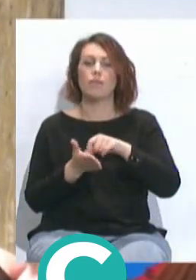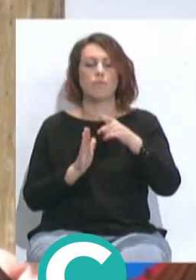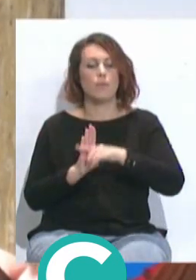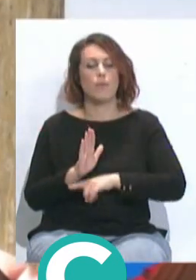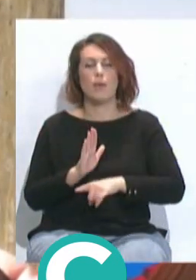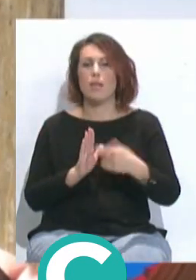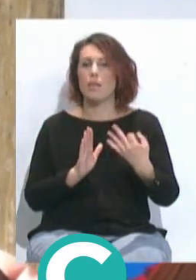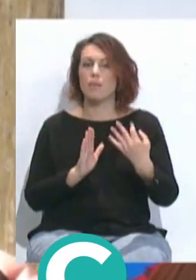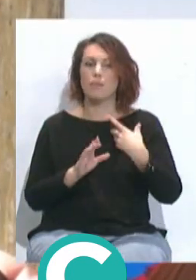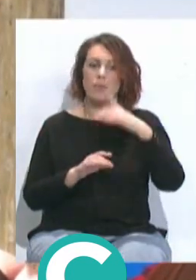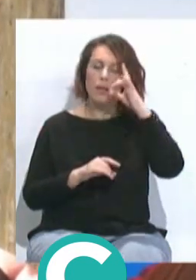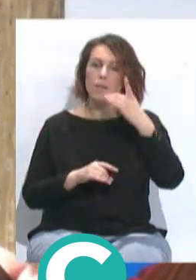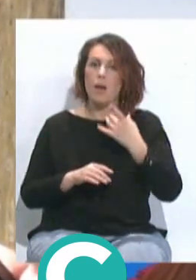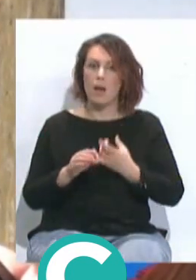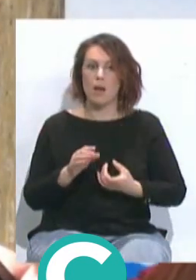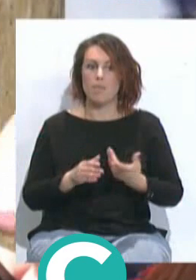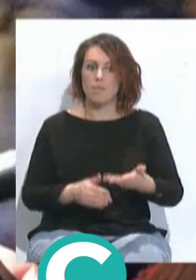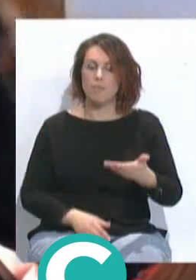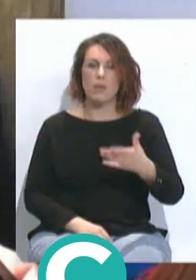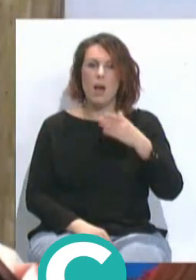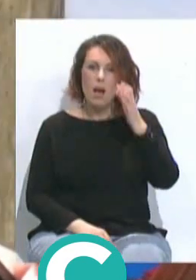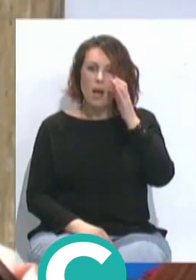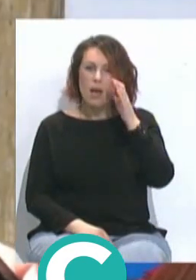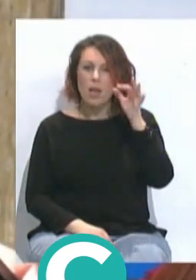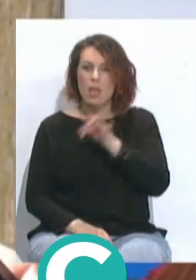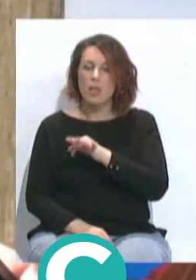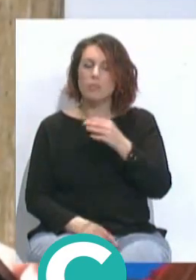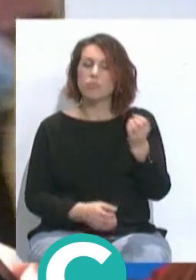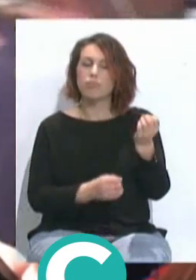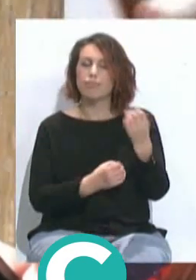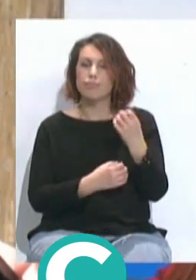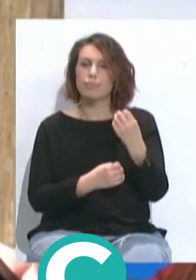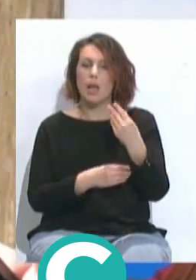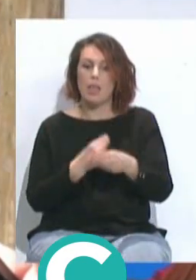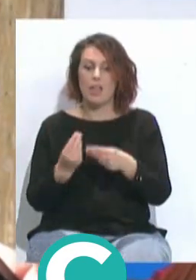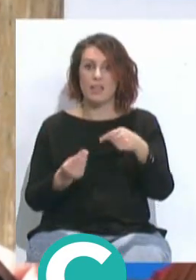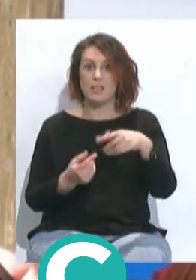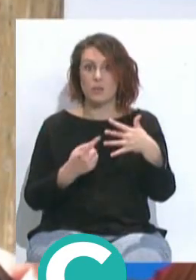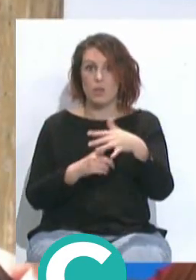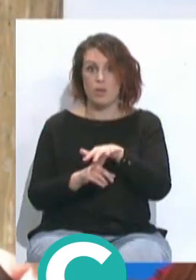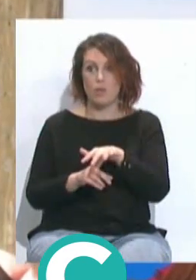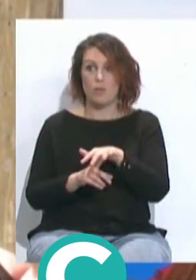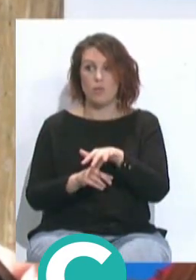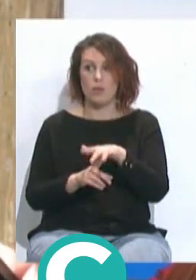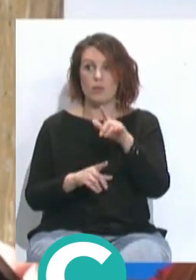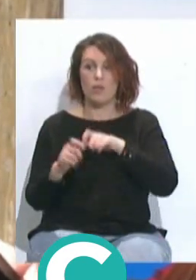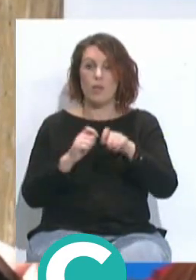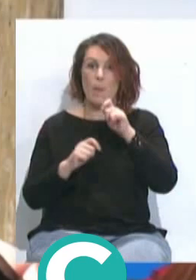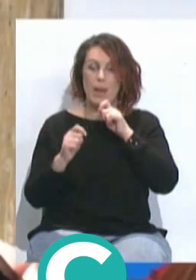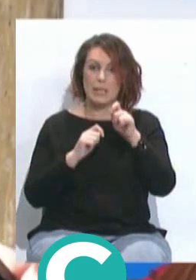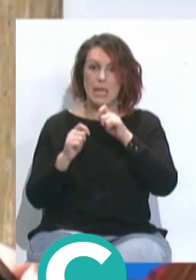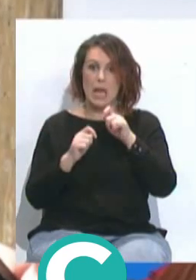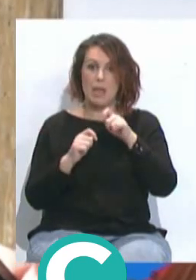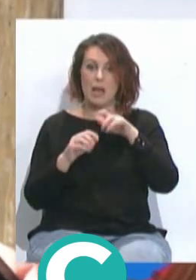desarrollar este tipo de iniciativas escuchando aportaciones que nos hacen en este caso la asociación de la